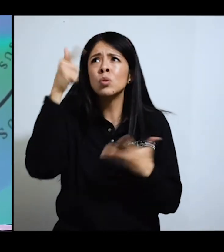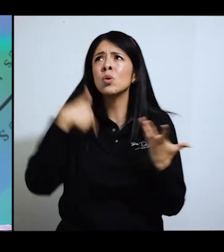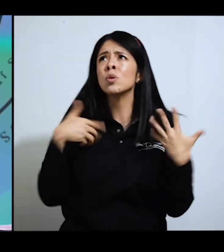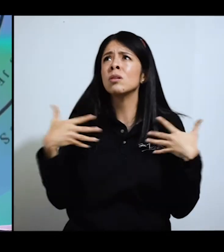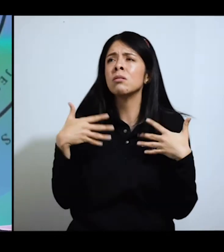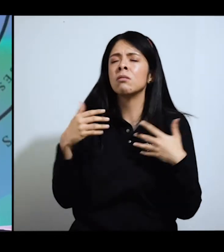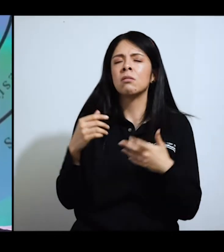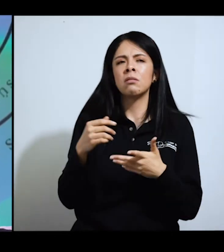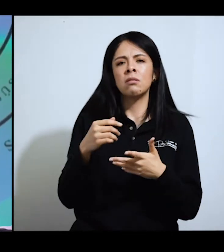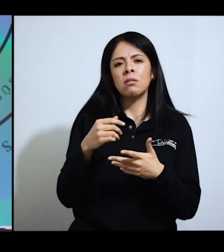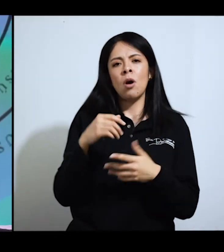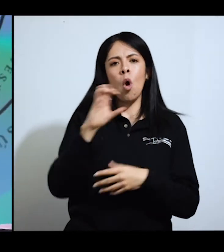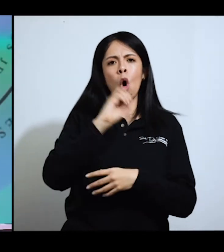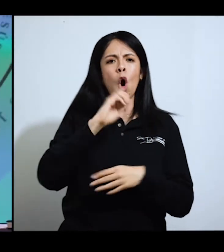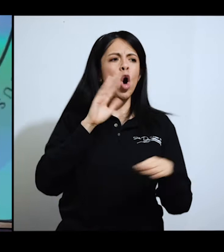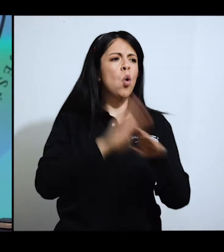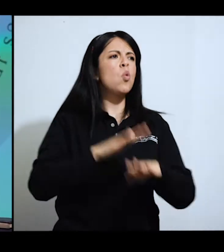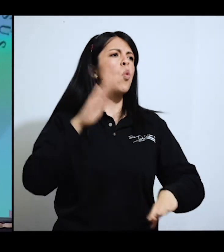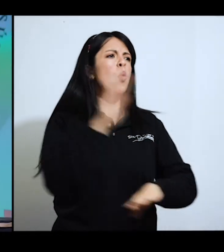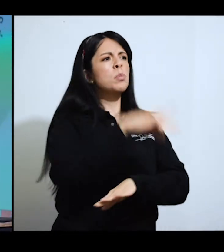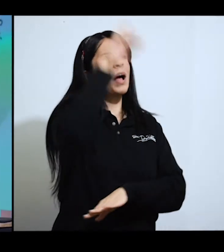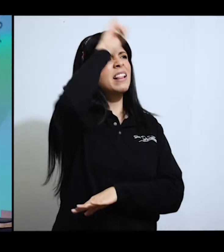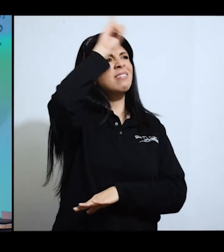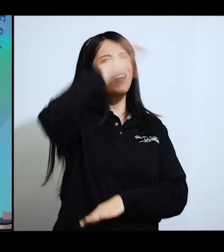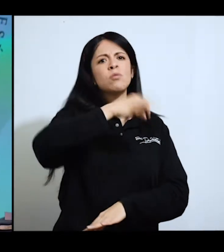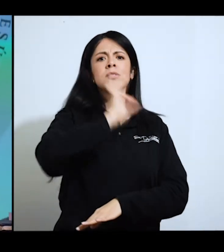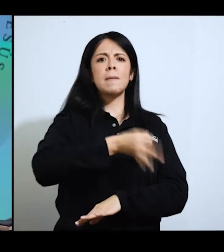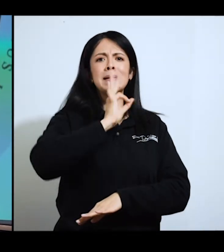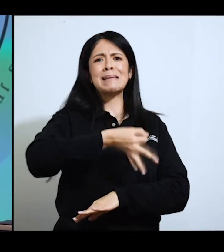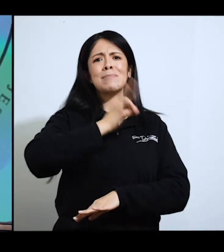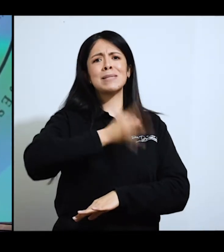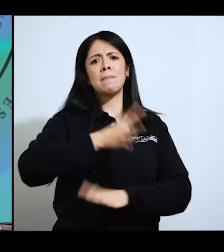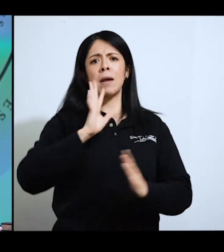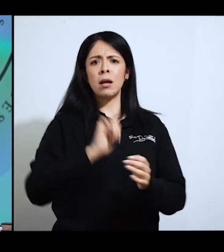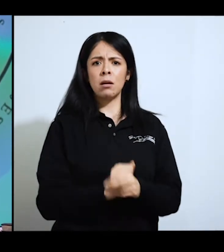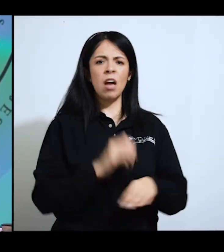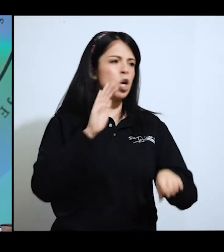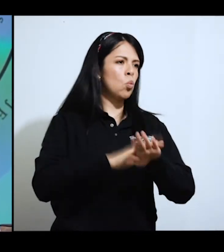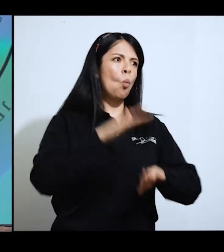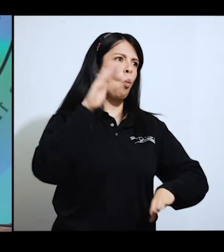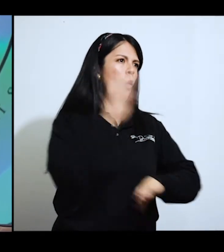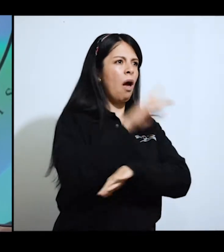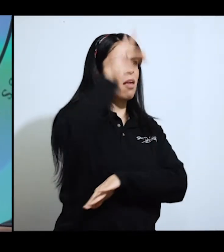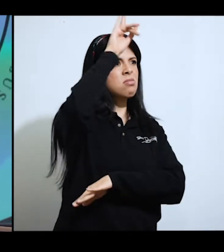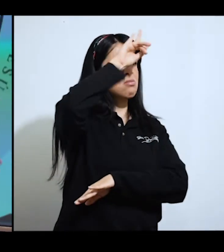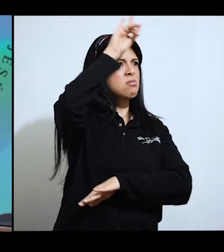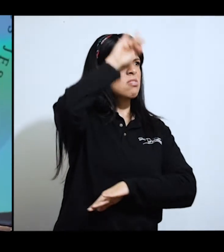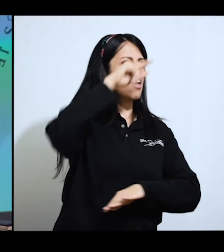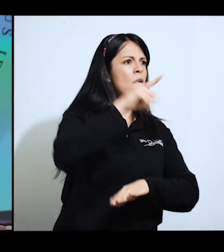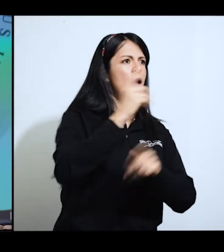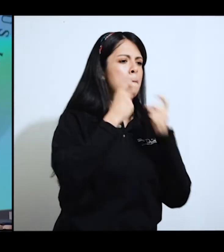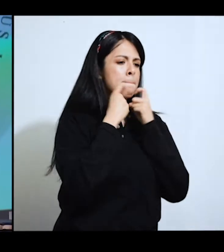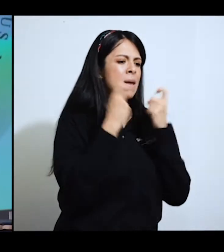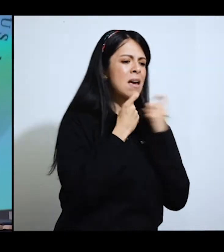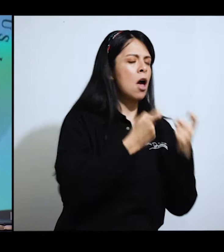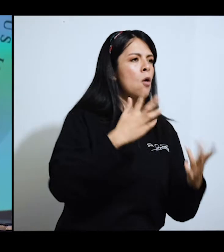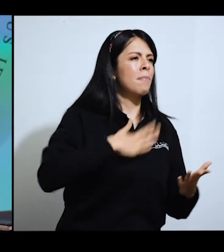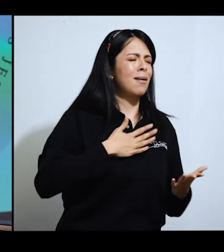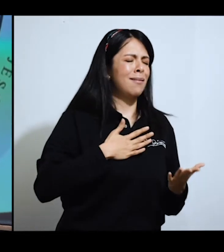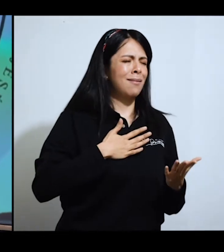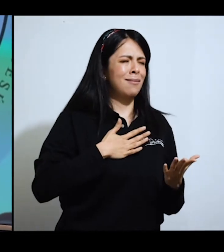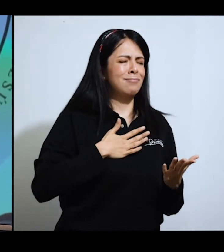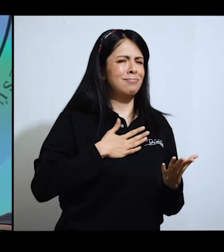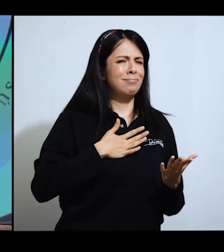Tienen más temor al diablo que a Dios. Le echan la culpa de todo a Satanás. Es que